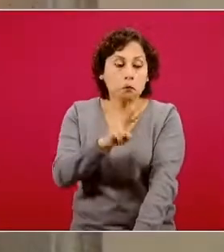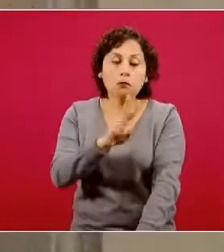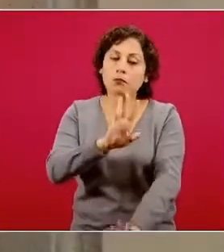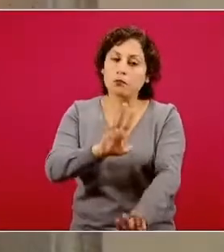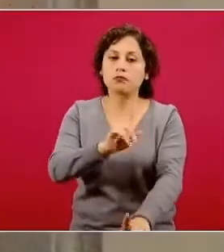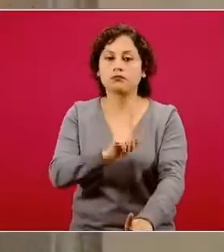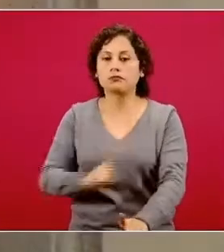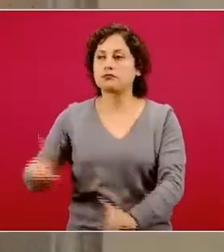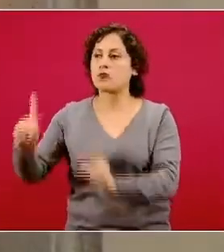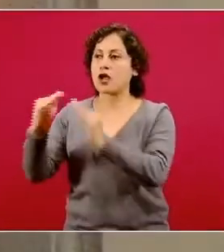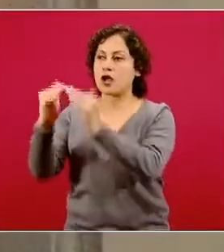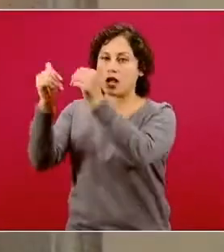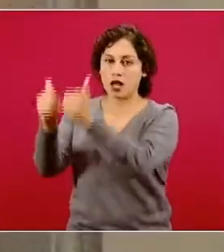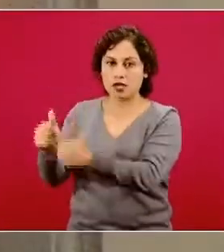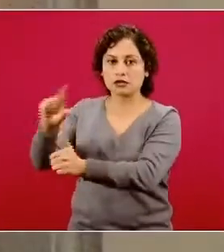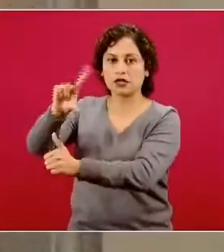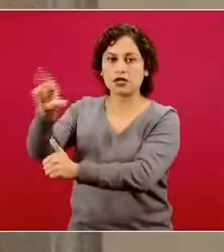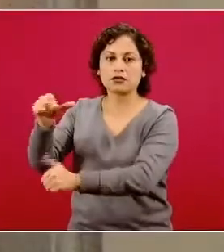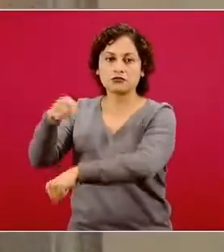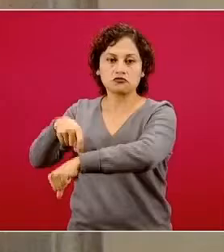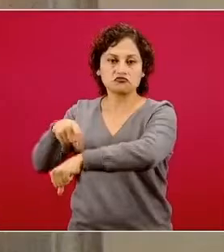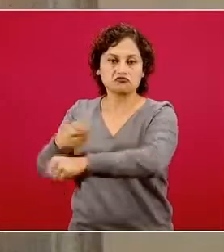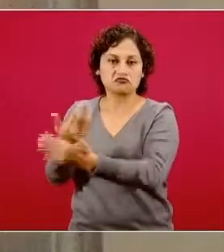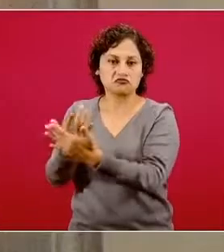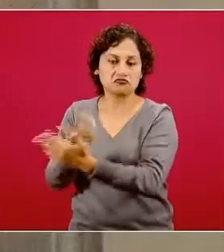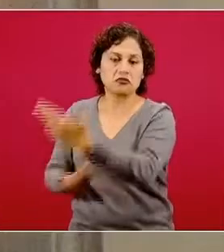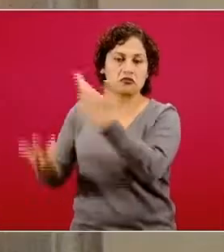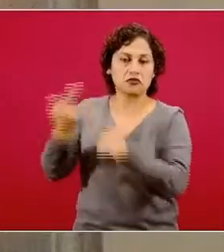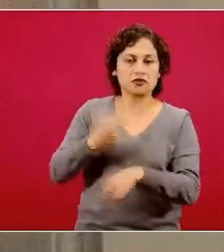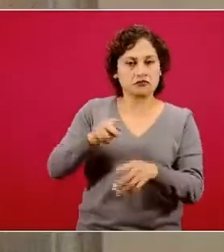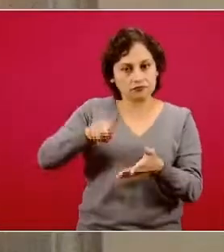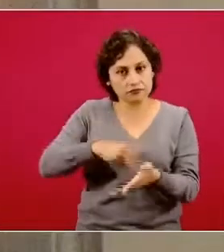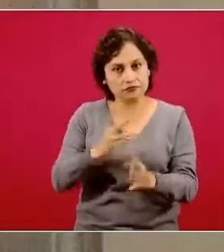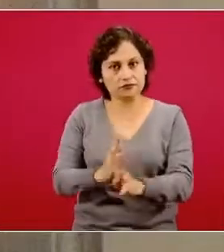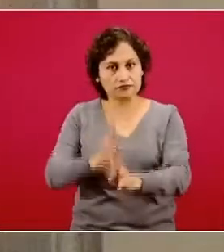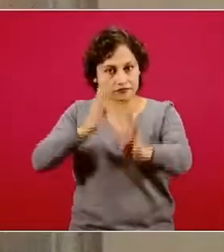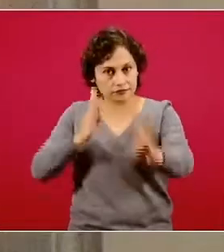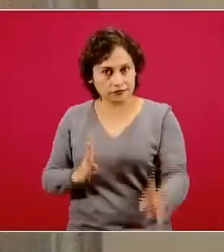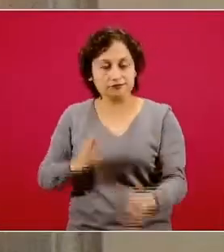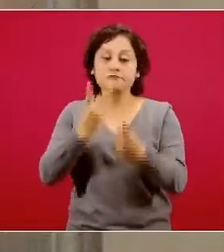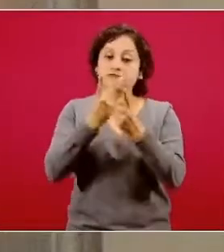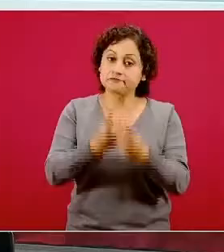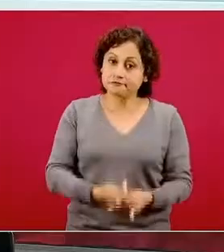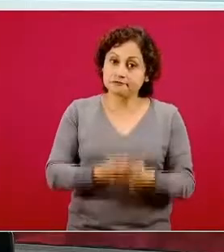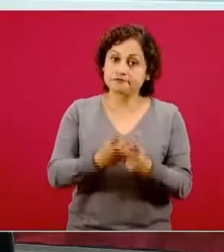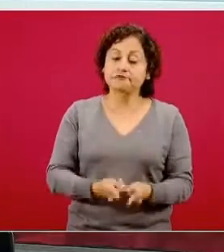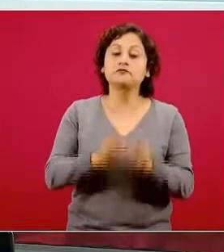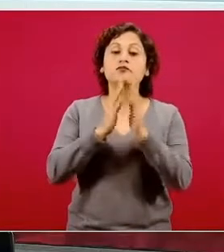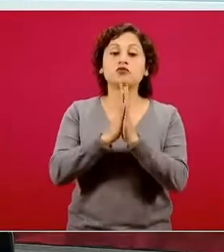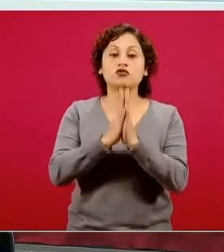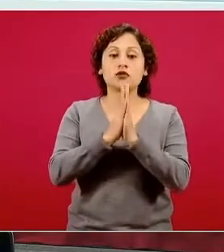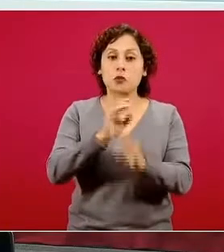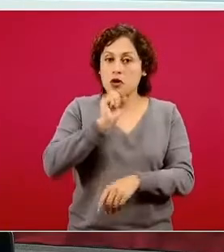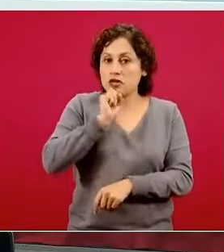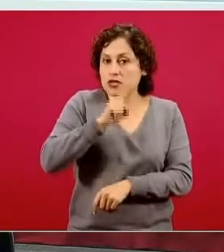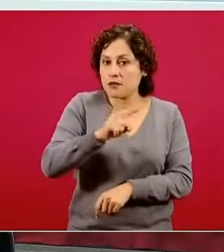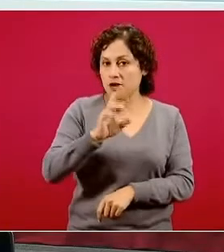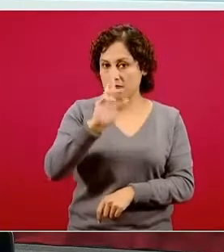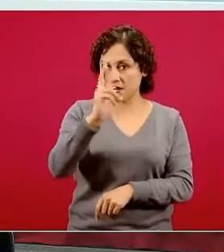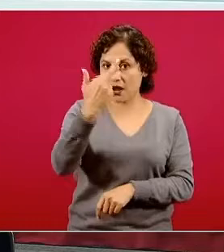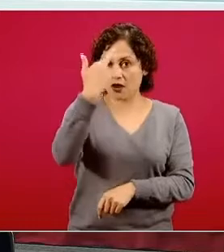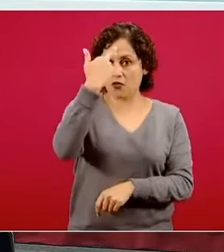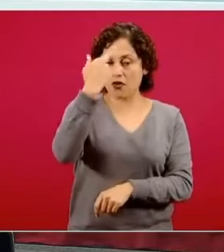de la jornada electoral, tener paciencia, y sobre todo hay que acudir como ciudadanos a ejercer nuestro